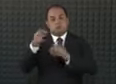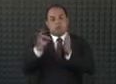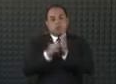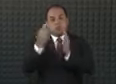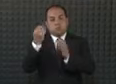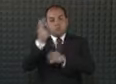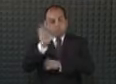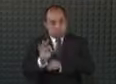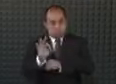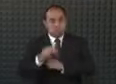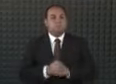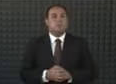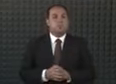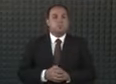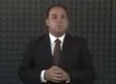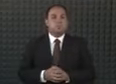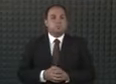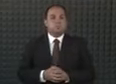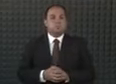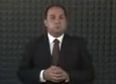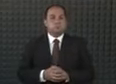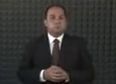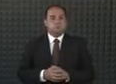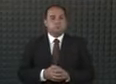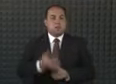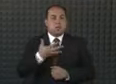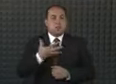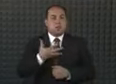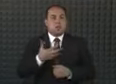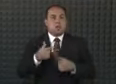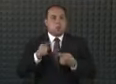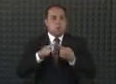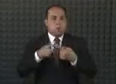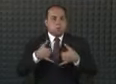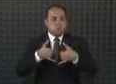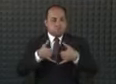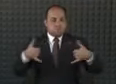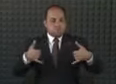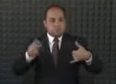68,9% y destaca sobrepeso con